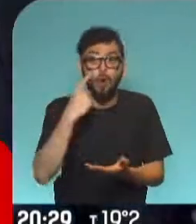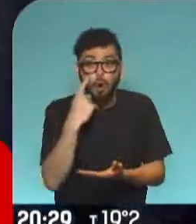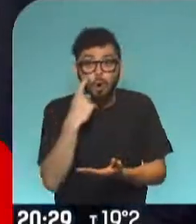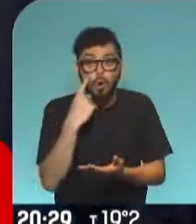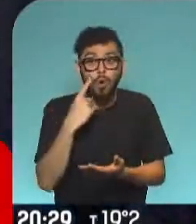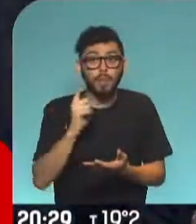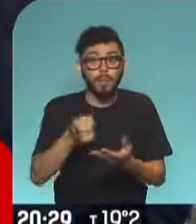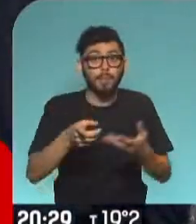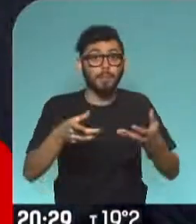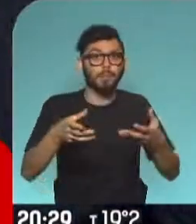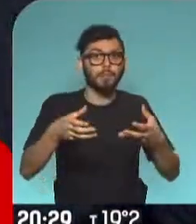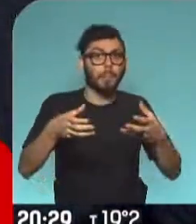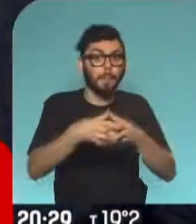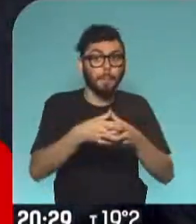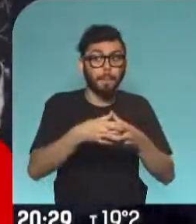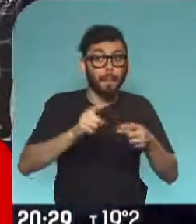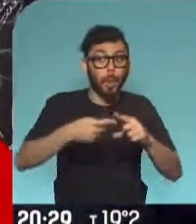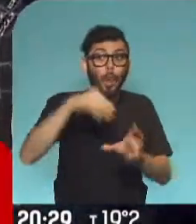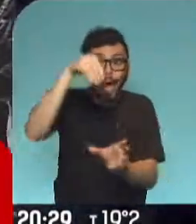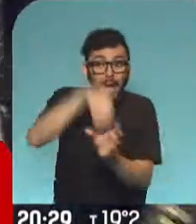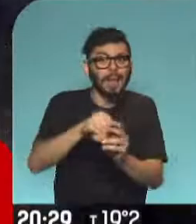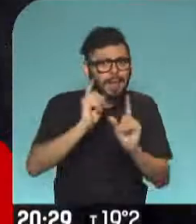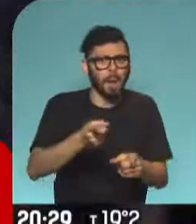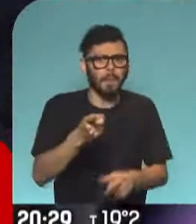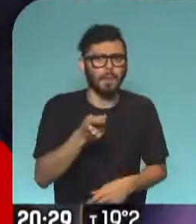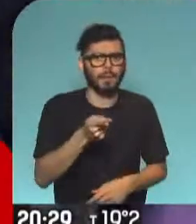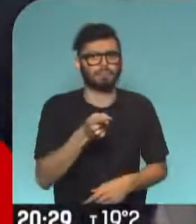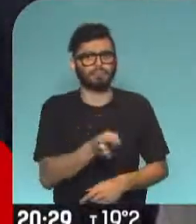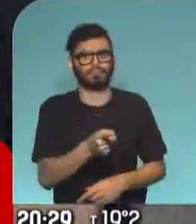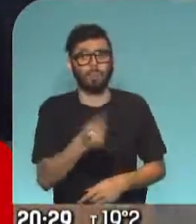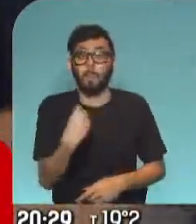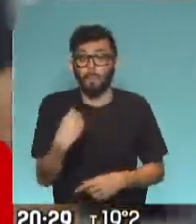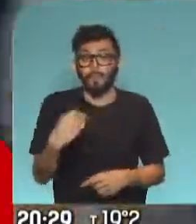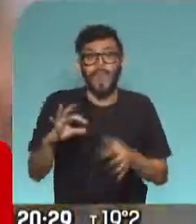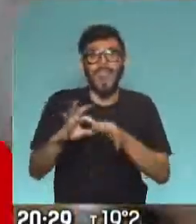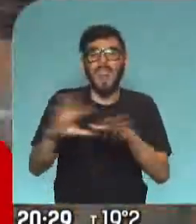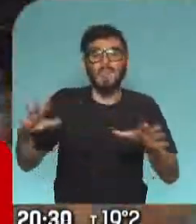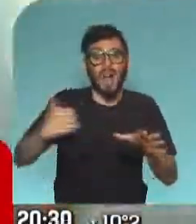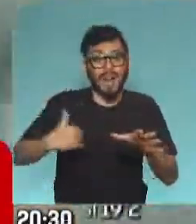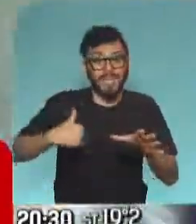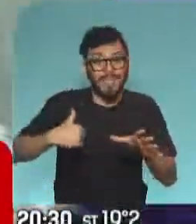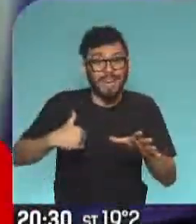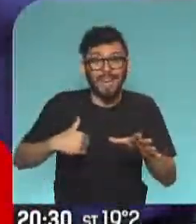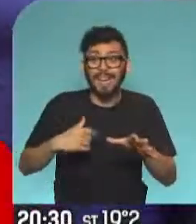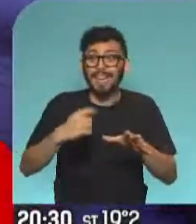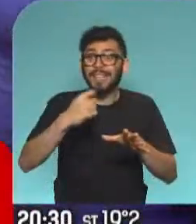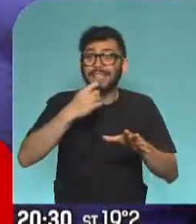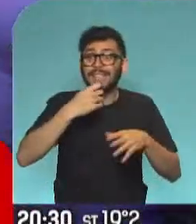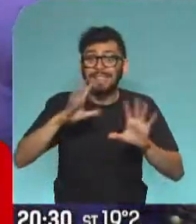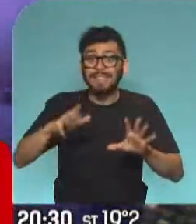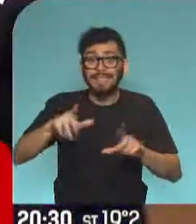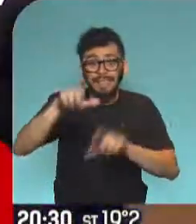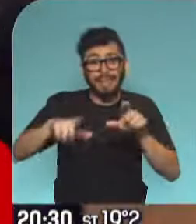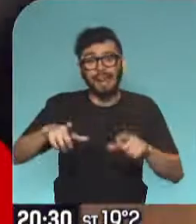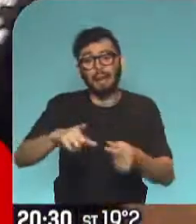este tipo de cosas que suceden y muchas veces suceden en la democracia argentina se repiten y las naturaliza vamos